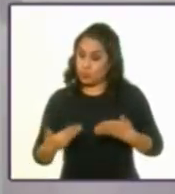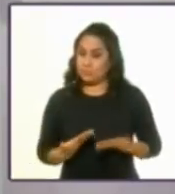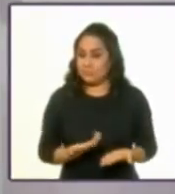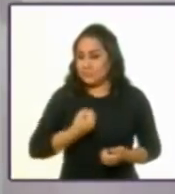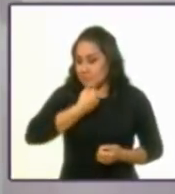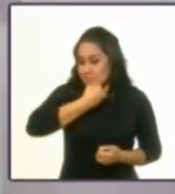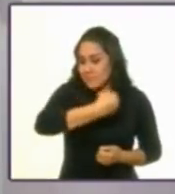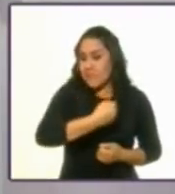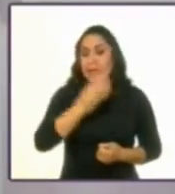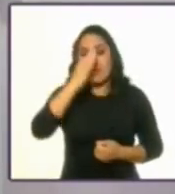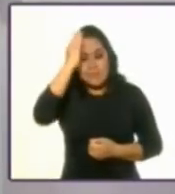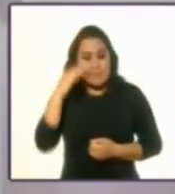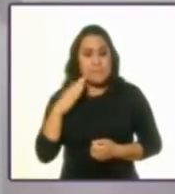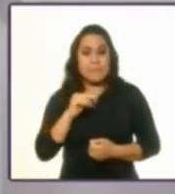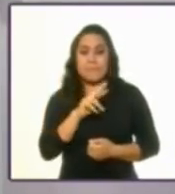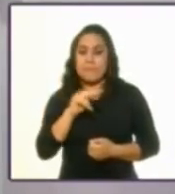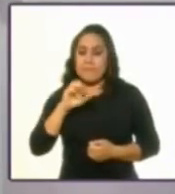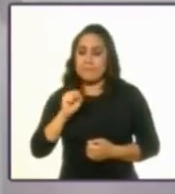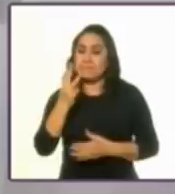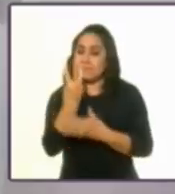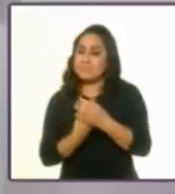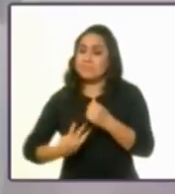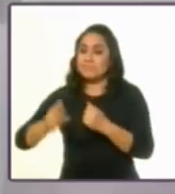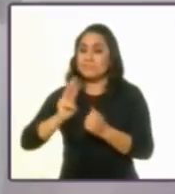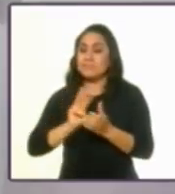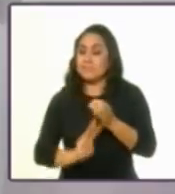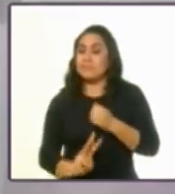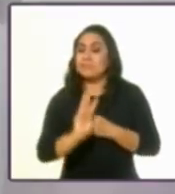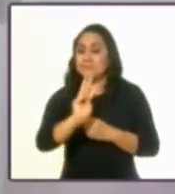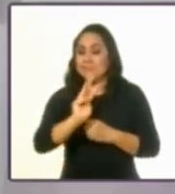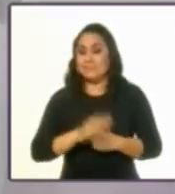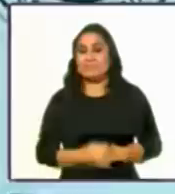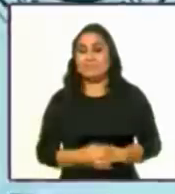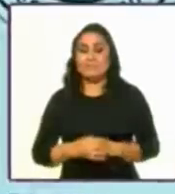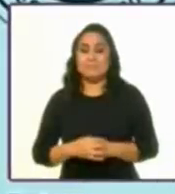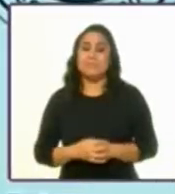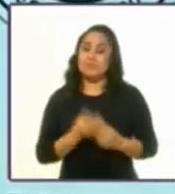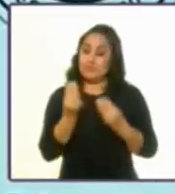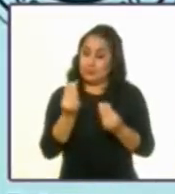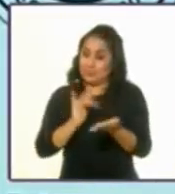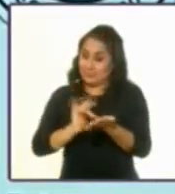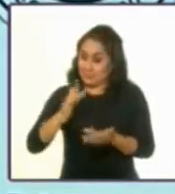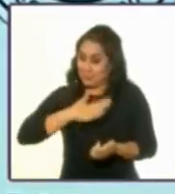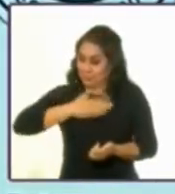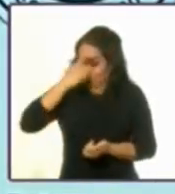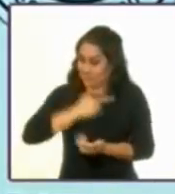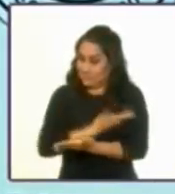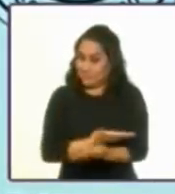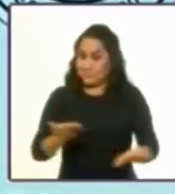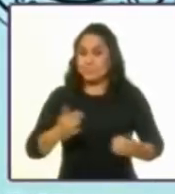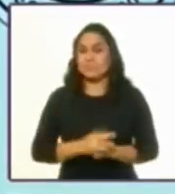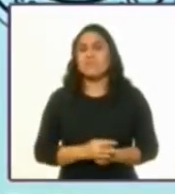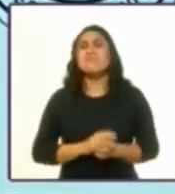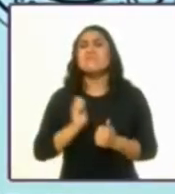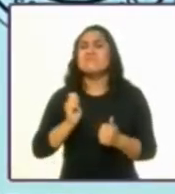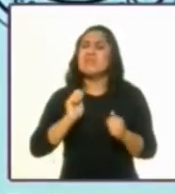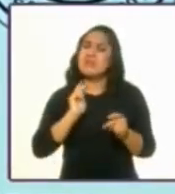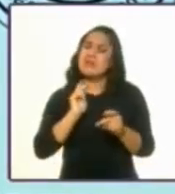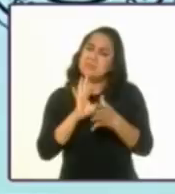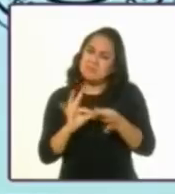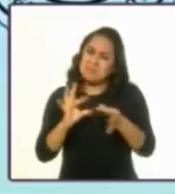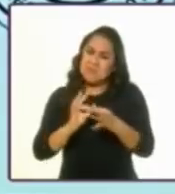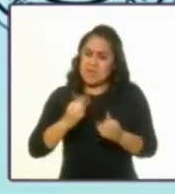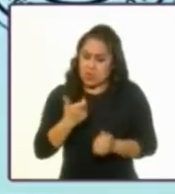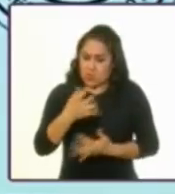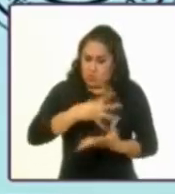alejandra barrales de la coalición por la ciudad de méxico al frente alejando adelante muchas gracias buenas noches cuando hablamos de economía de la ciudad